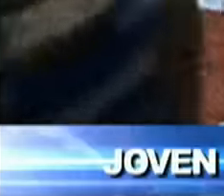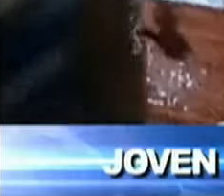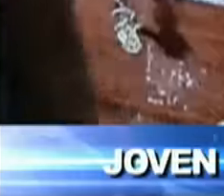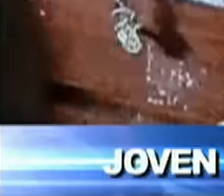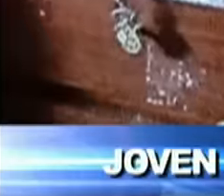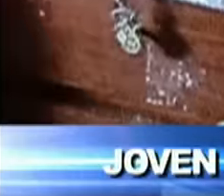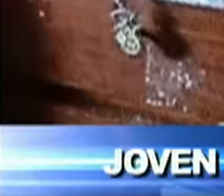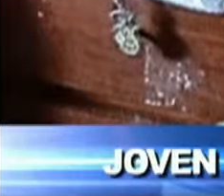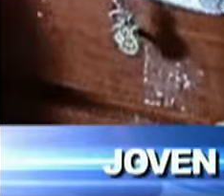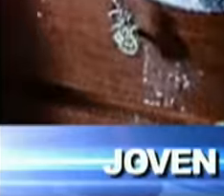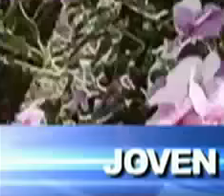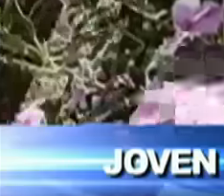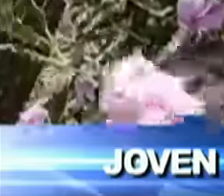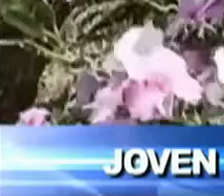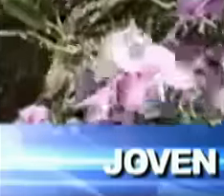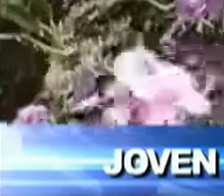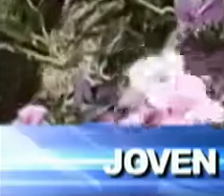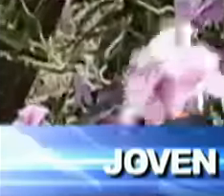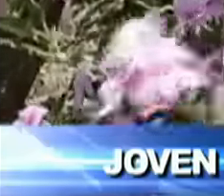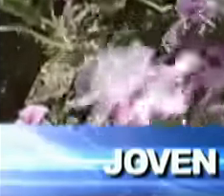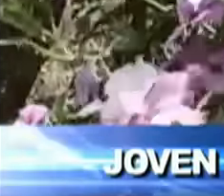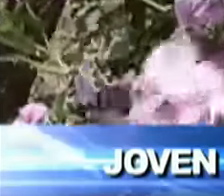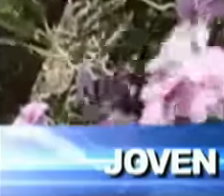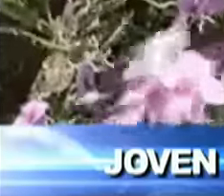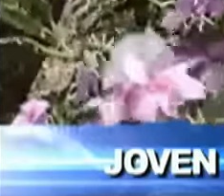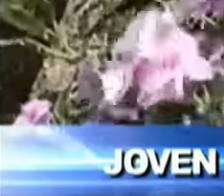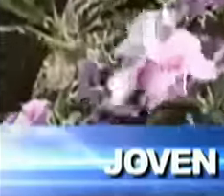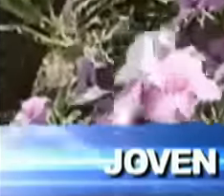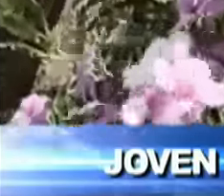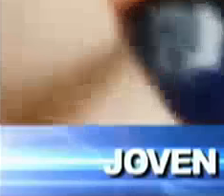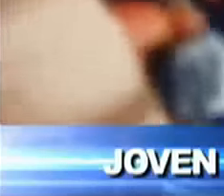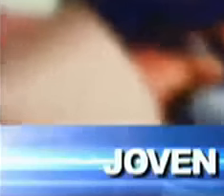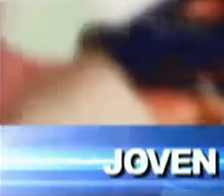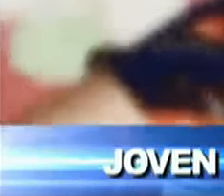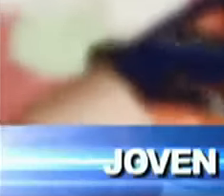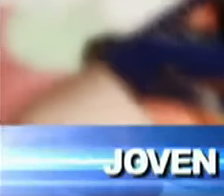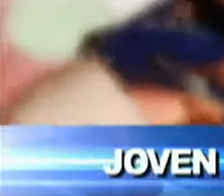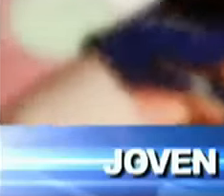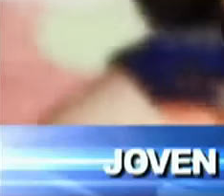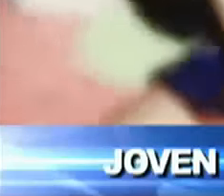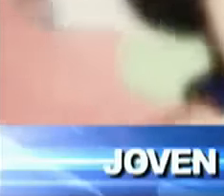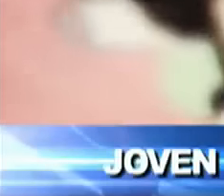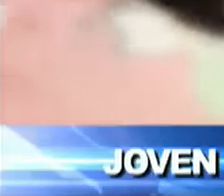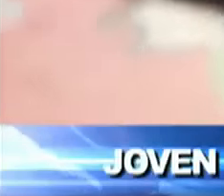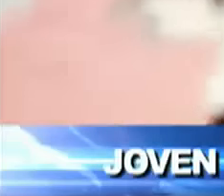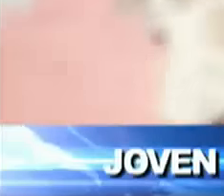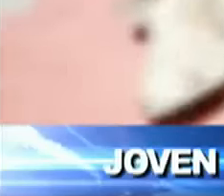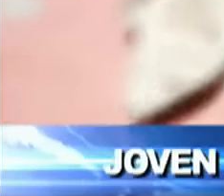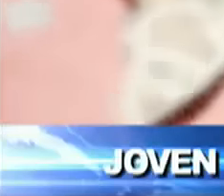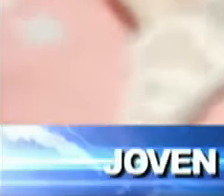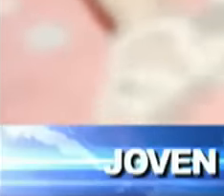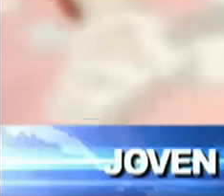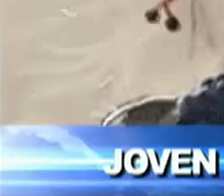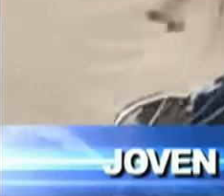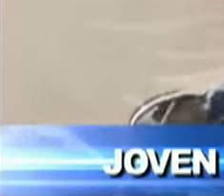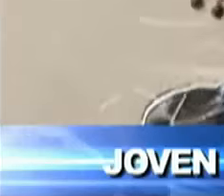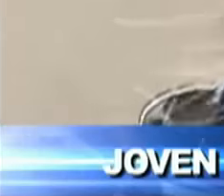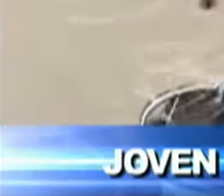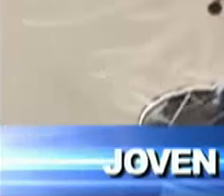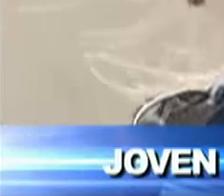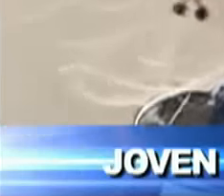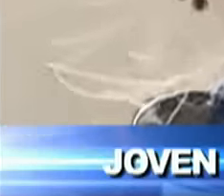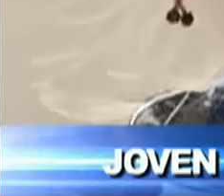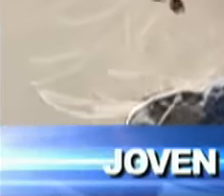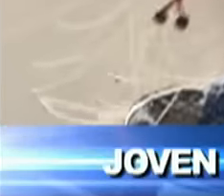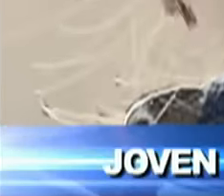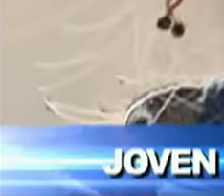Una joven habría sido violada al interior de un bus en la provincia de Santa Elena. Ella acusa al oficial del mismo y asegura